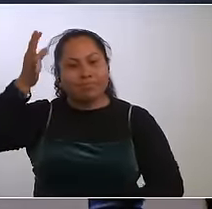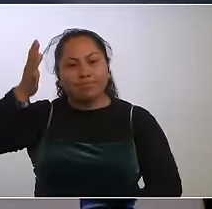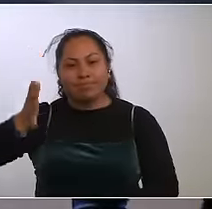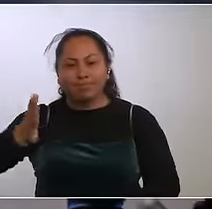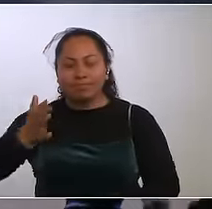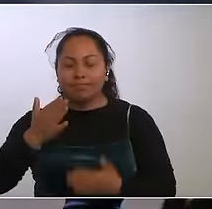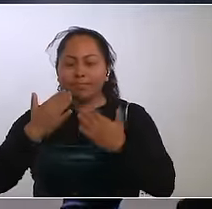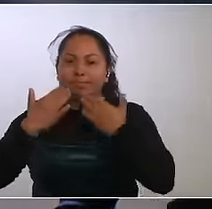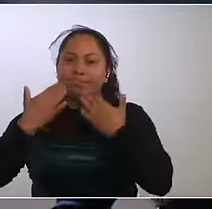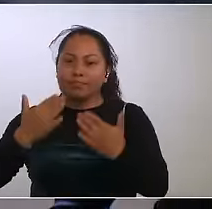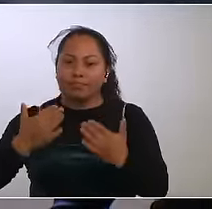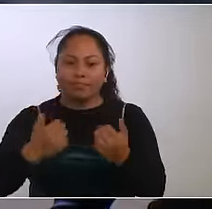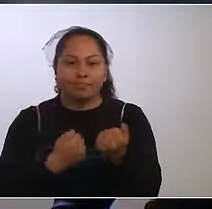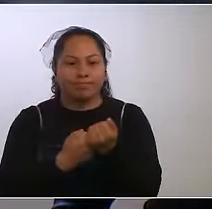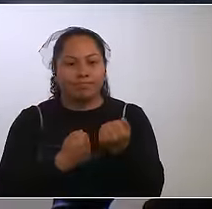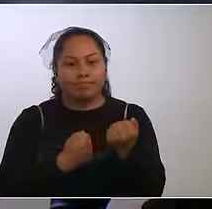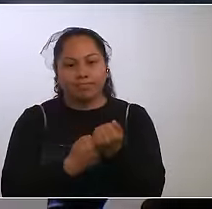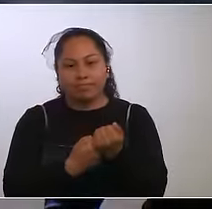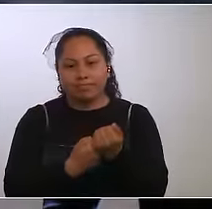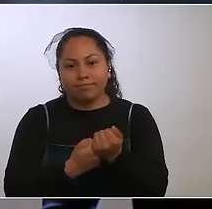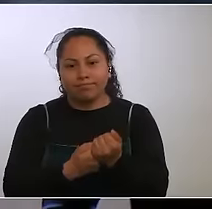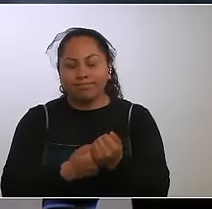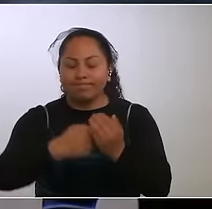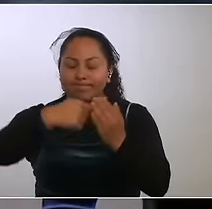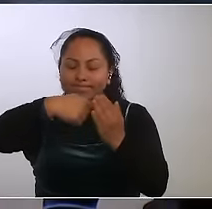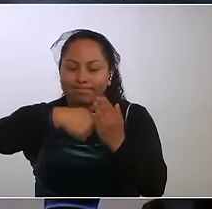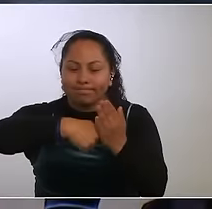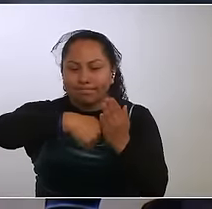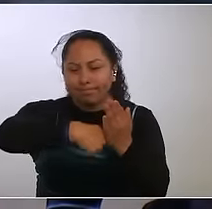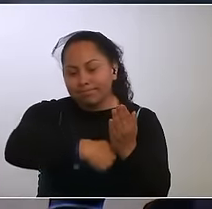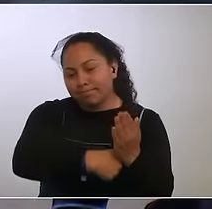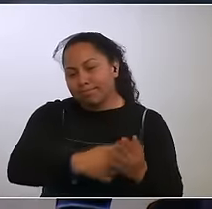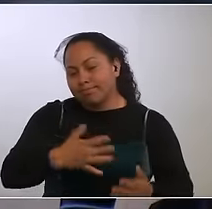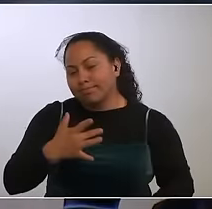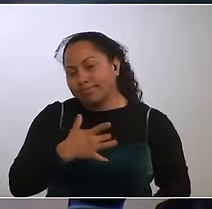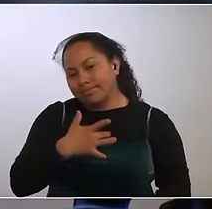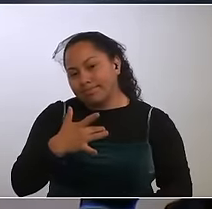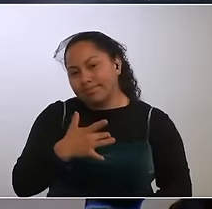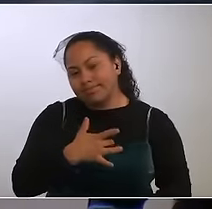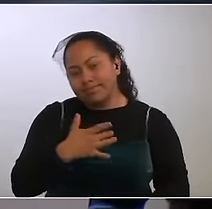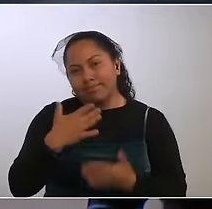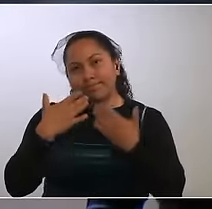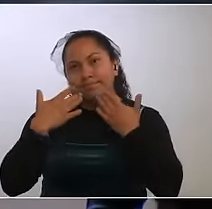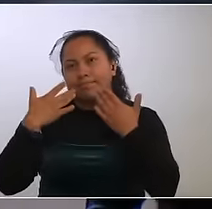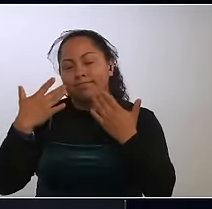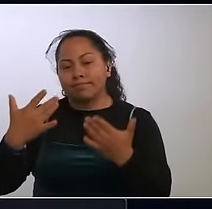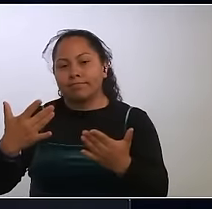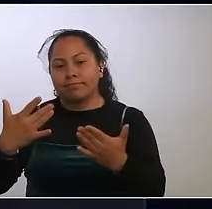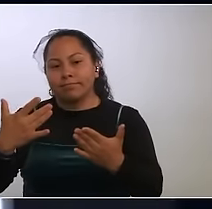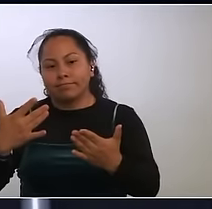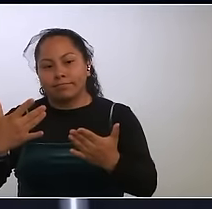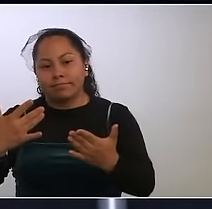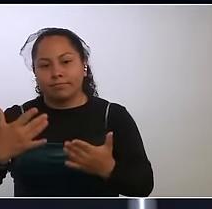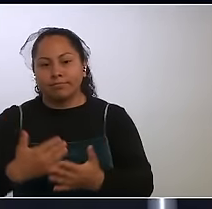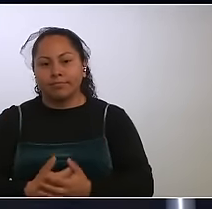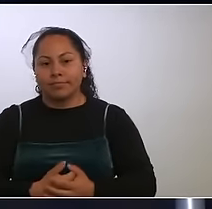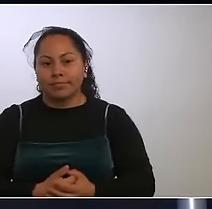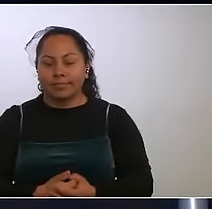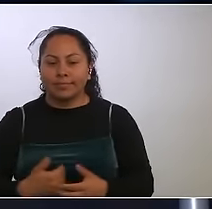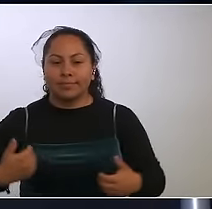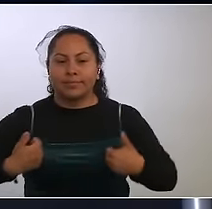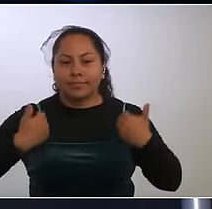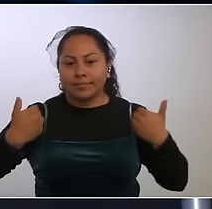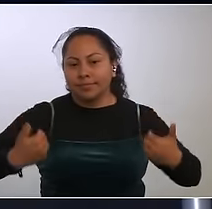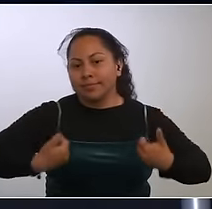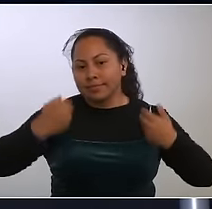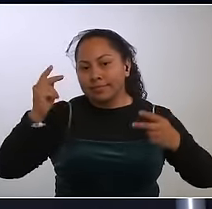su apoyo de lo profundo de nuestro corazón. Muchas gracias. From the deepest part of our hearts, thank you. Young